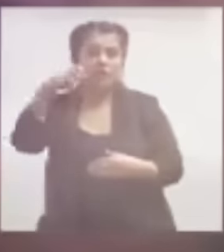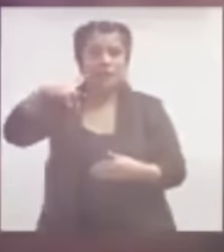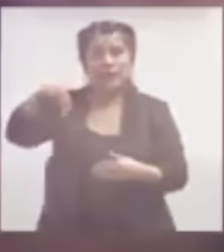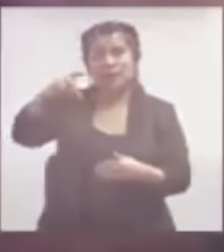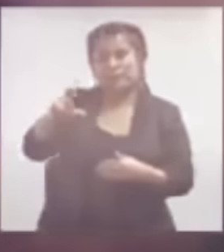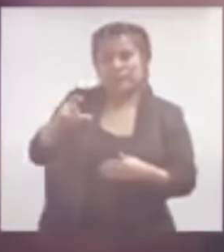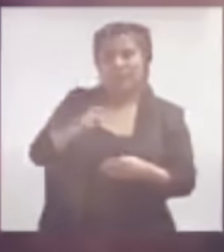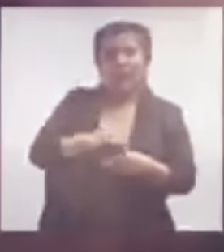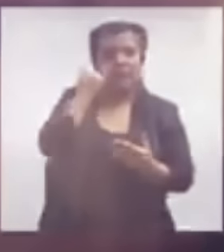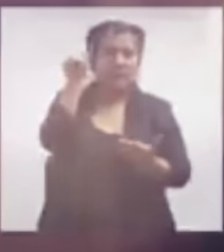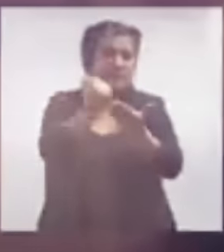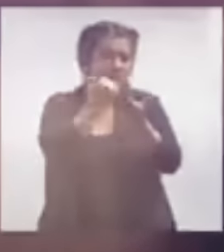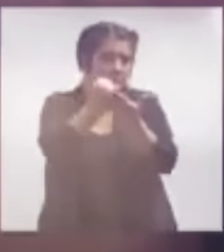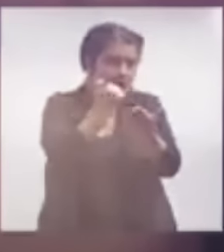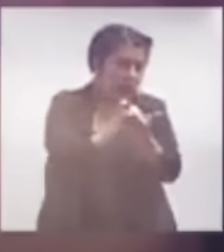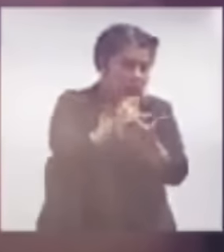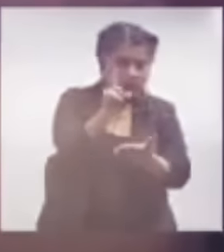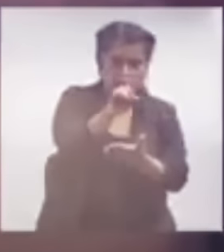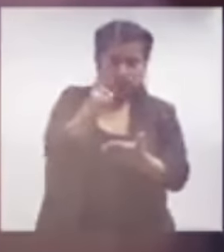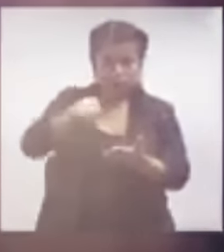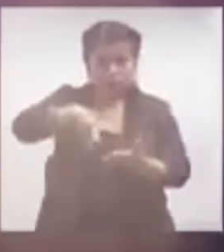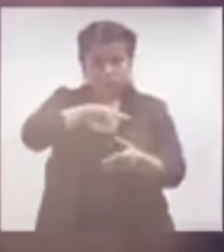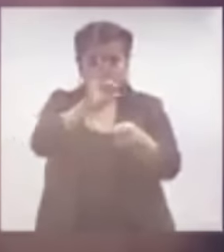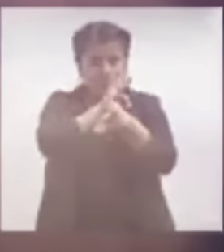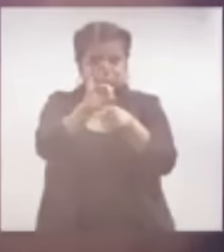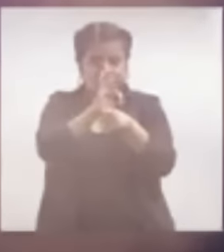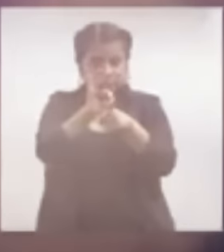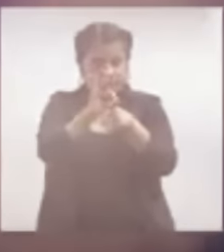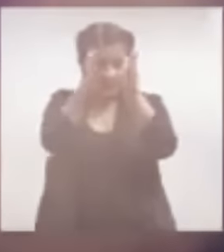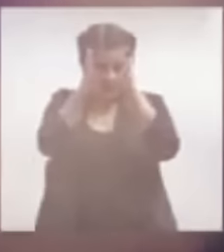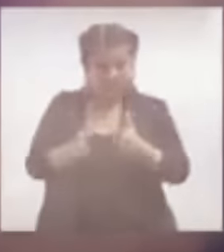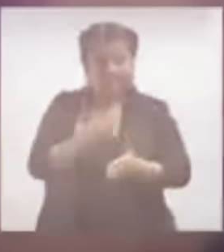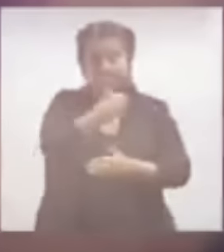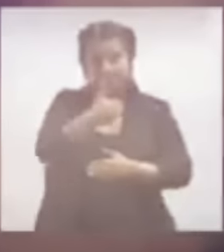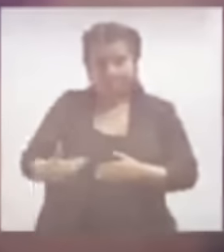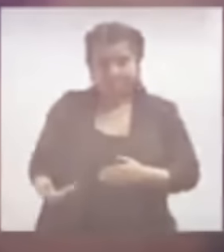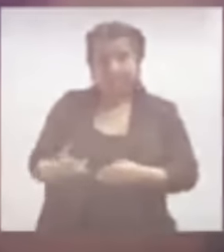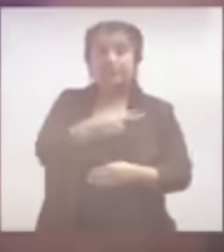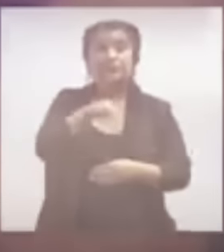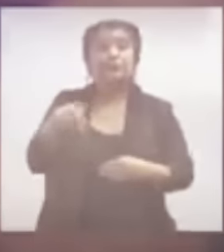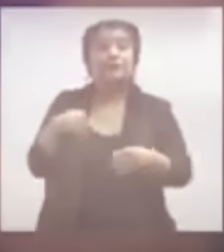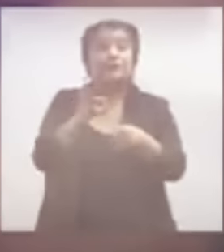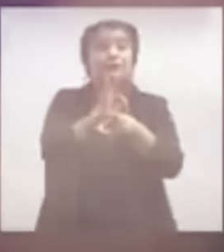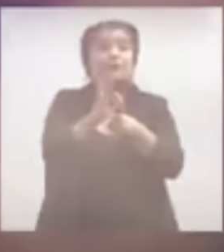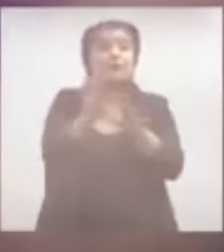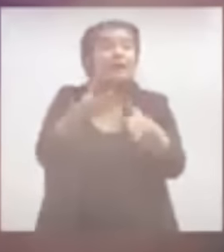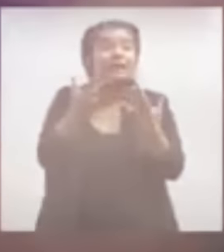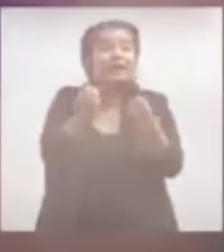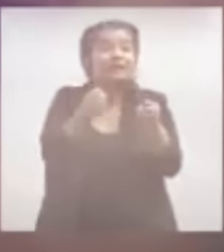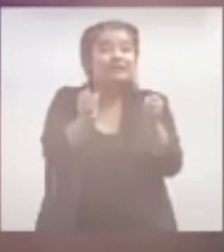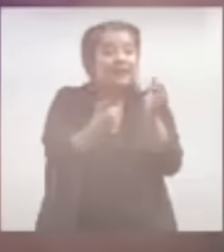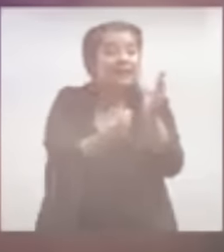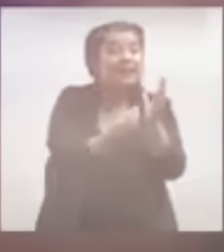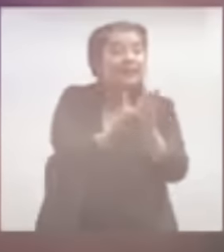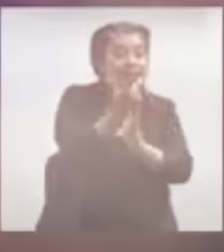en investigadores, porque esa no es nuestra función, presidente. Nuestra función es legislar para